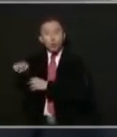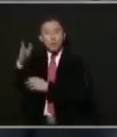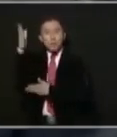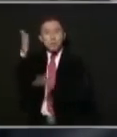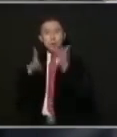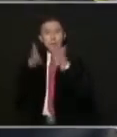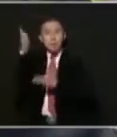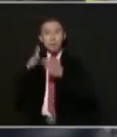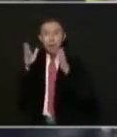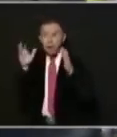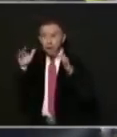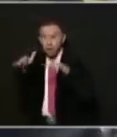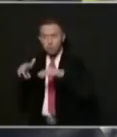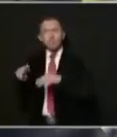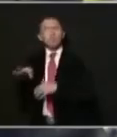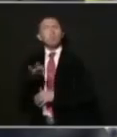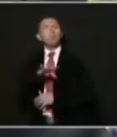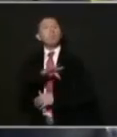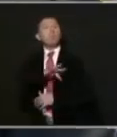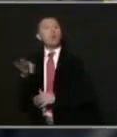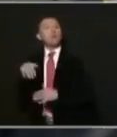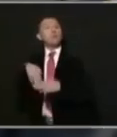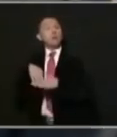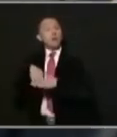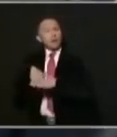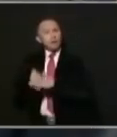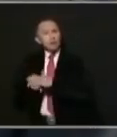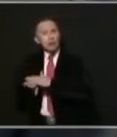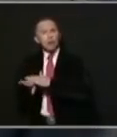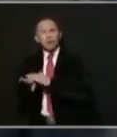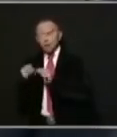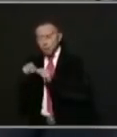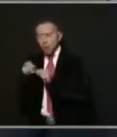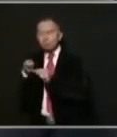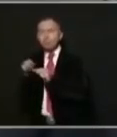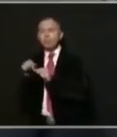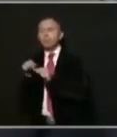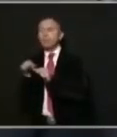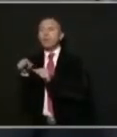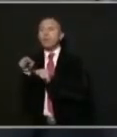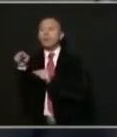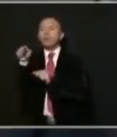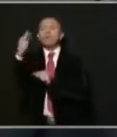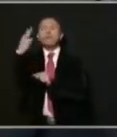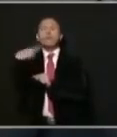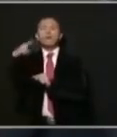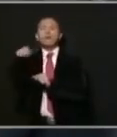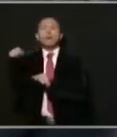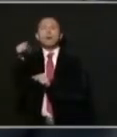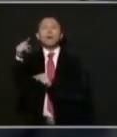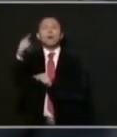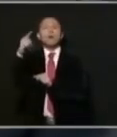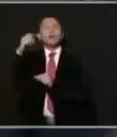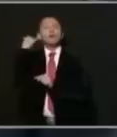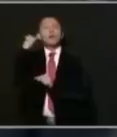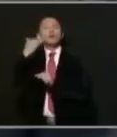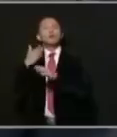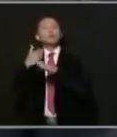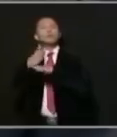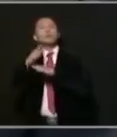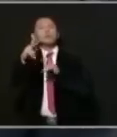entrar, introducirse a estados como Yucatán, como